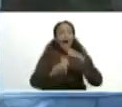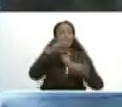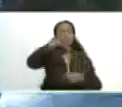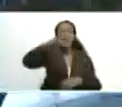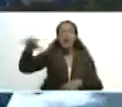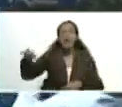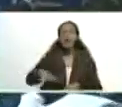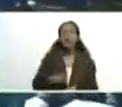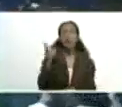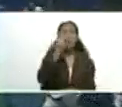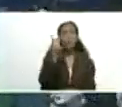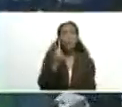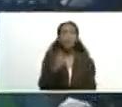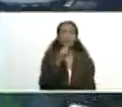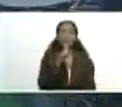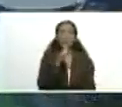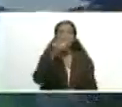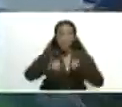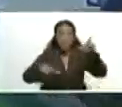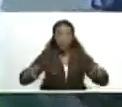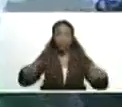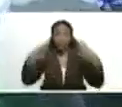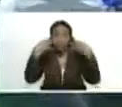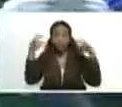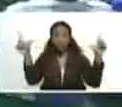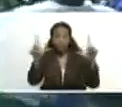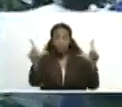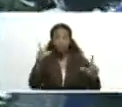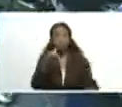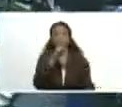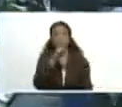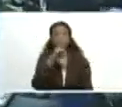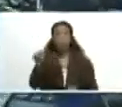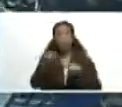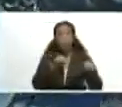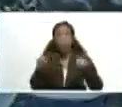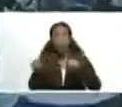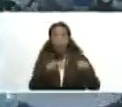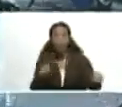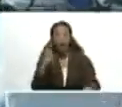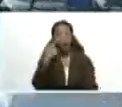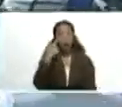Y tener al pueblo bien informado, bien movilizado,